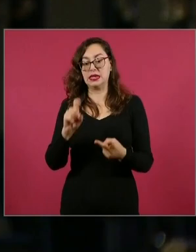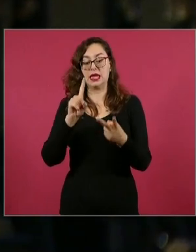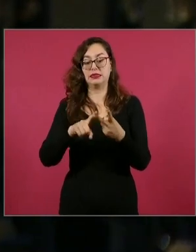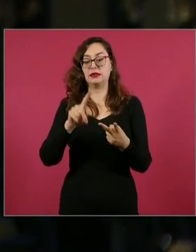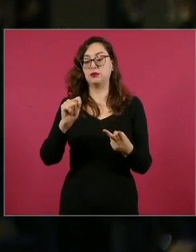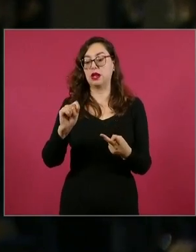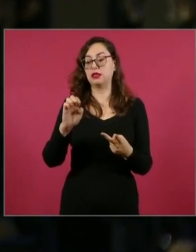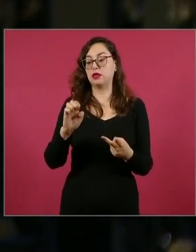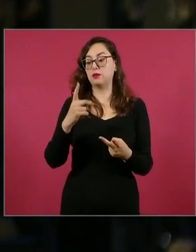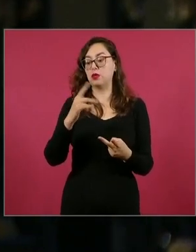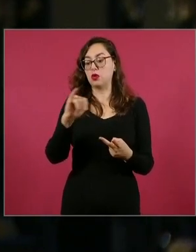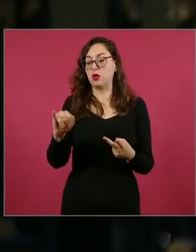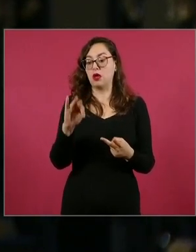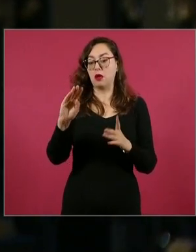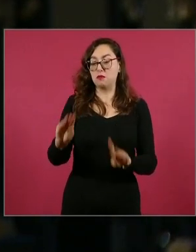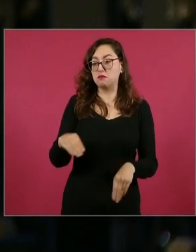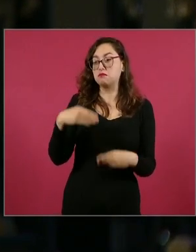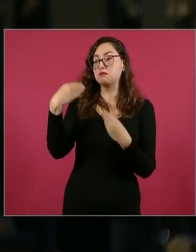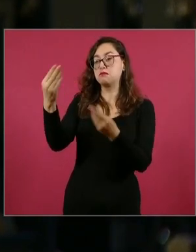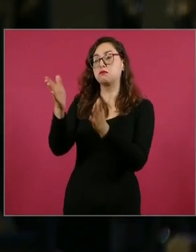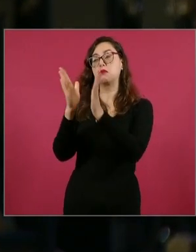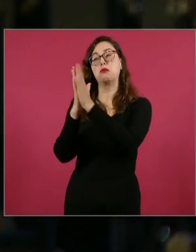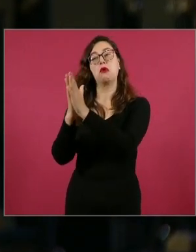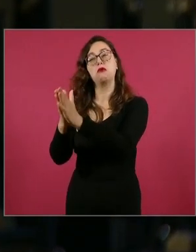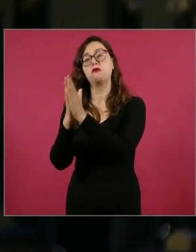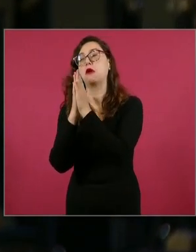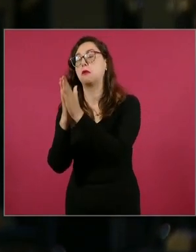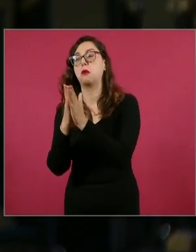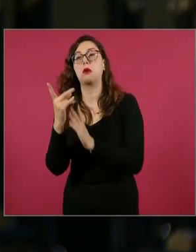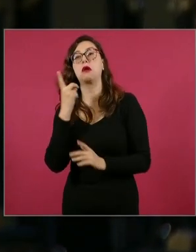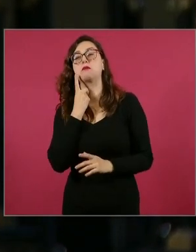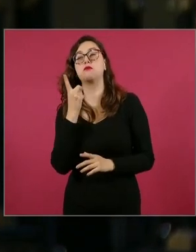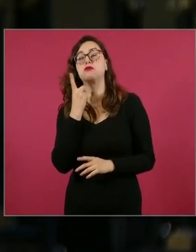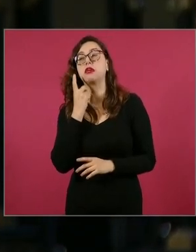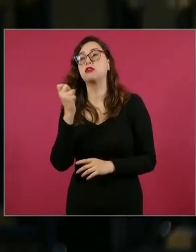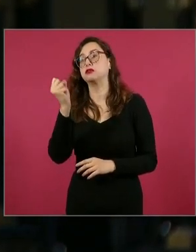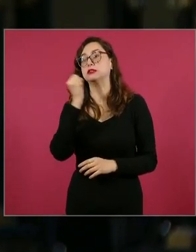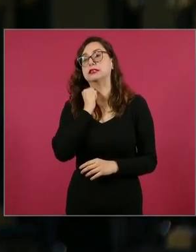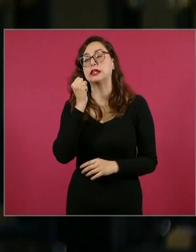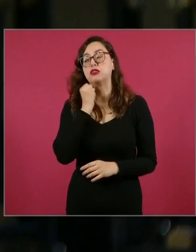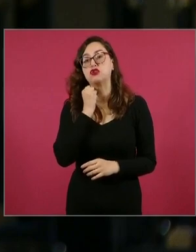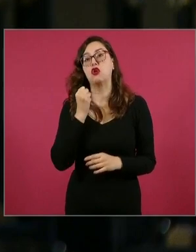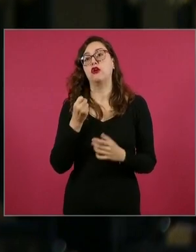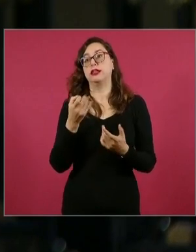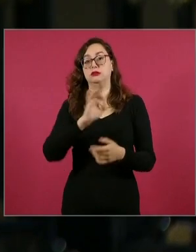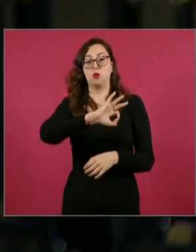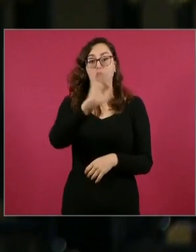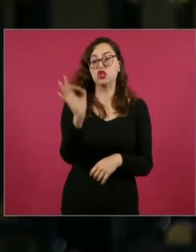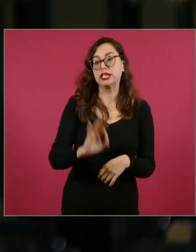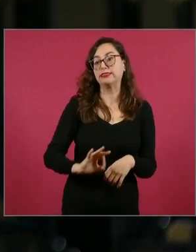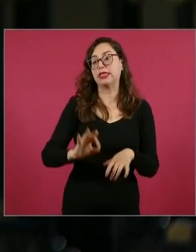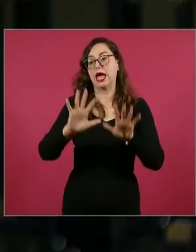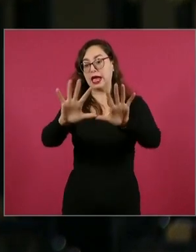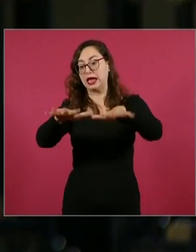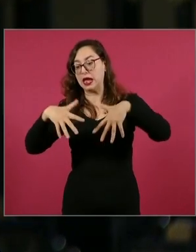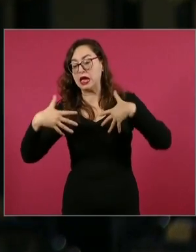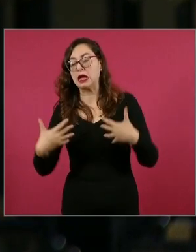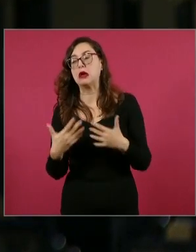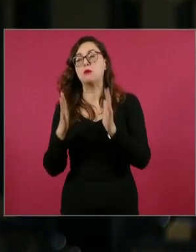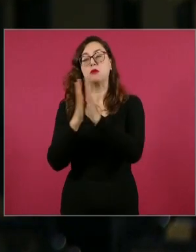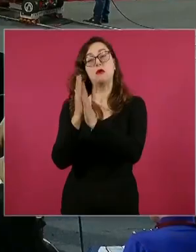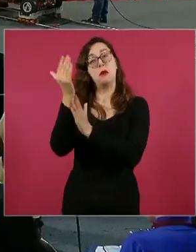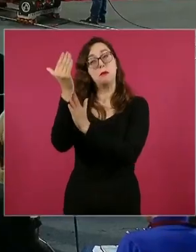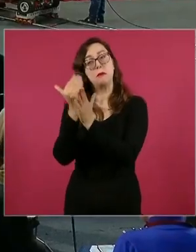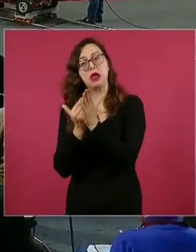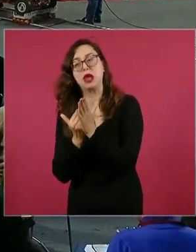la sobr representación que compromete dicen ellos la libertad de expresión y el equilibrio en un estado de derecho ellos llaman